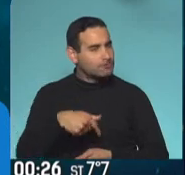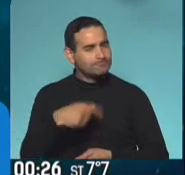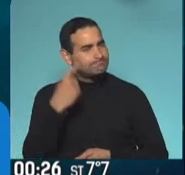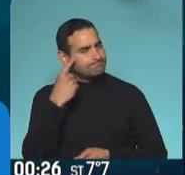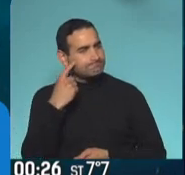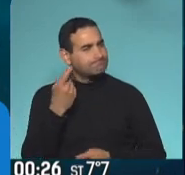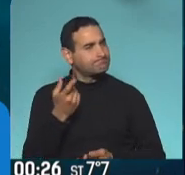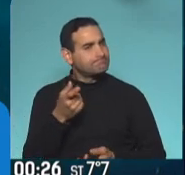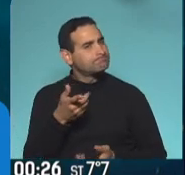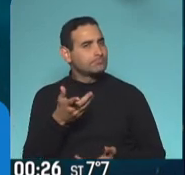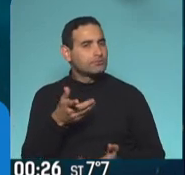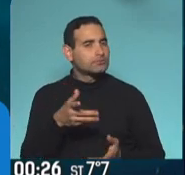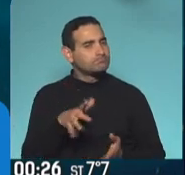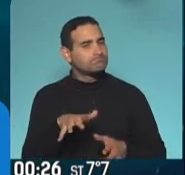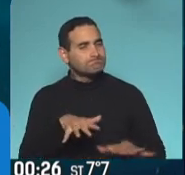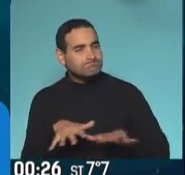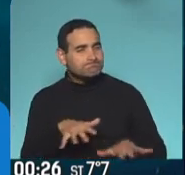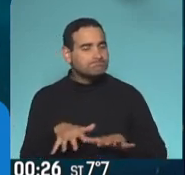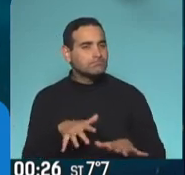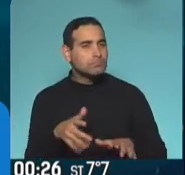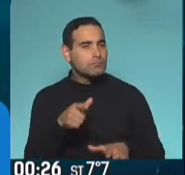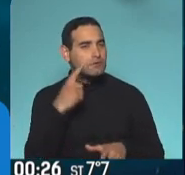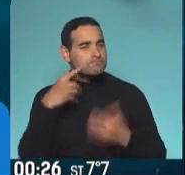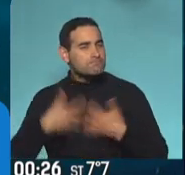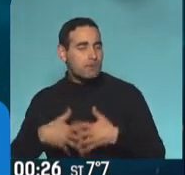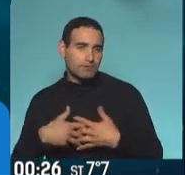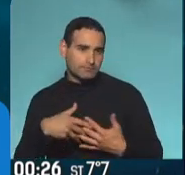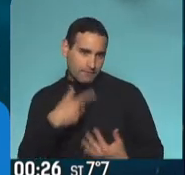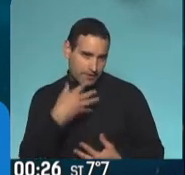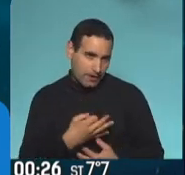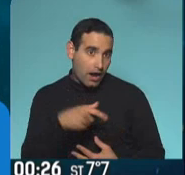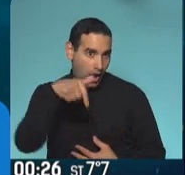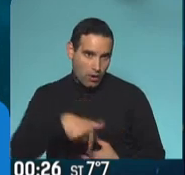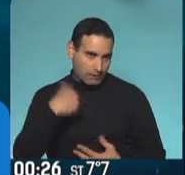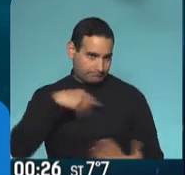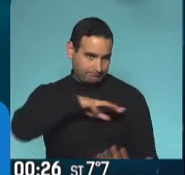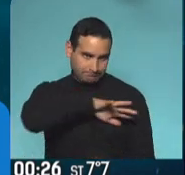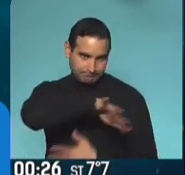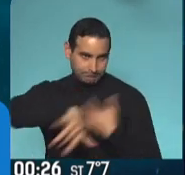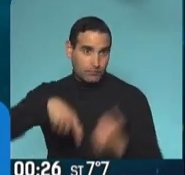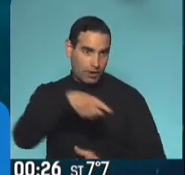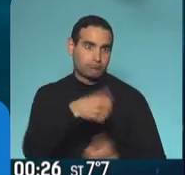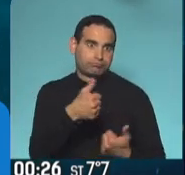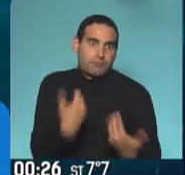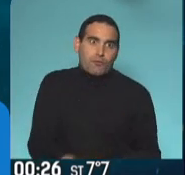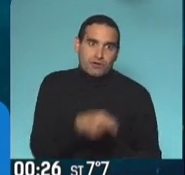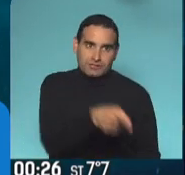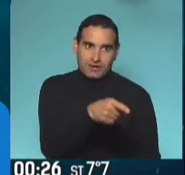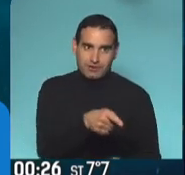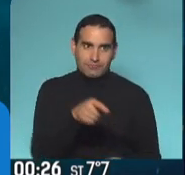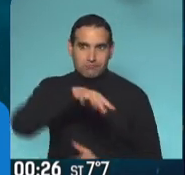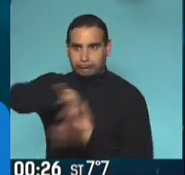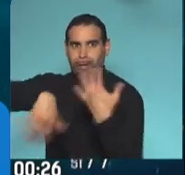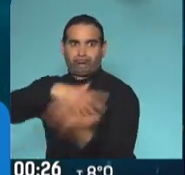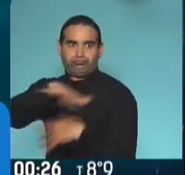tratando de mover en como una especie de péndulo por bien por un lado digamos seamos sinceros el caos digamos le conviene desde